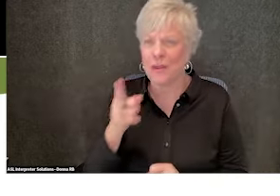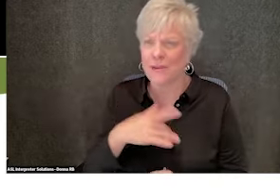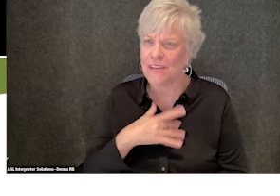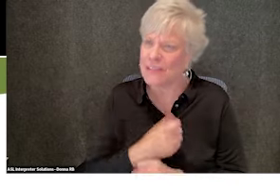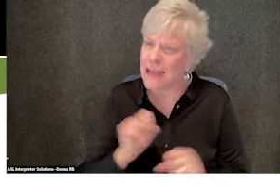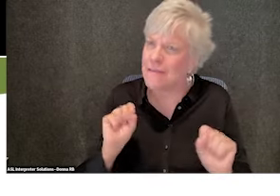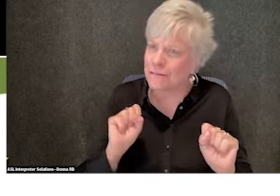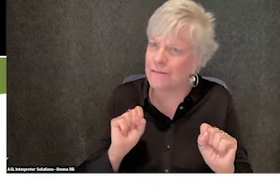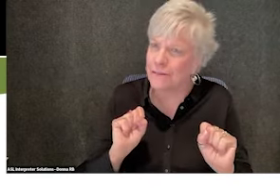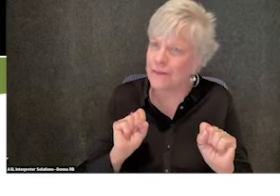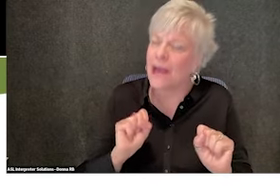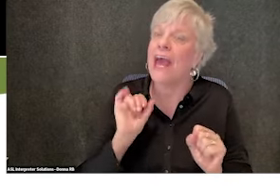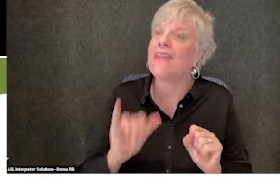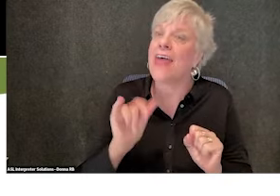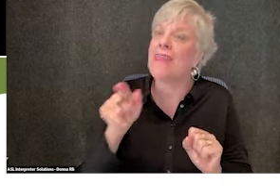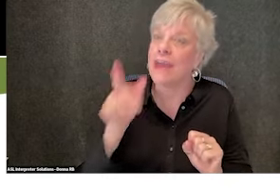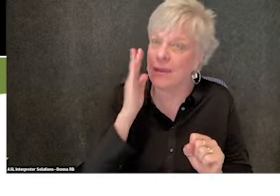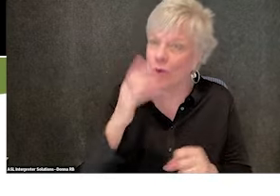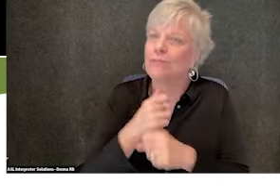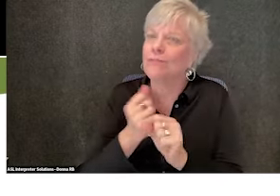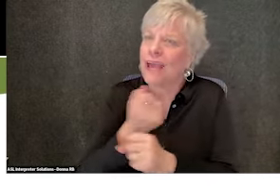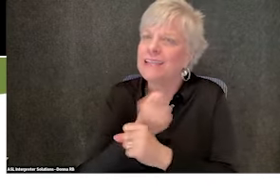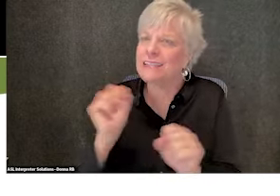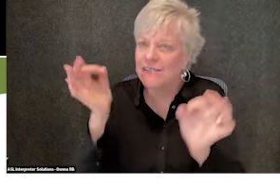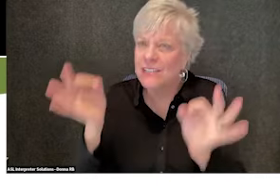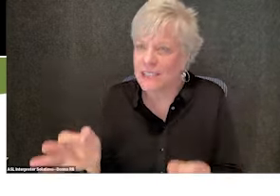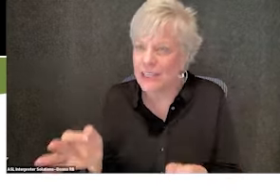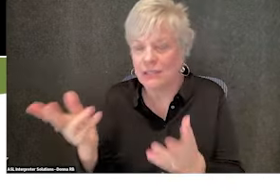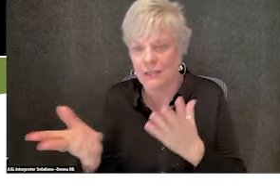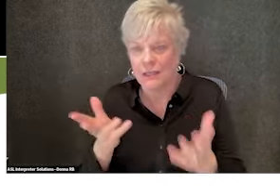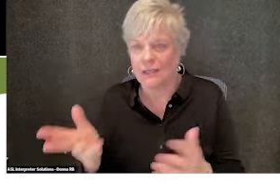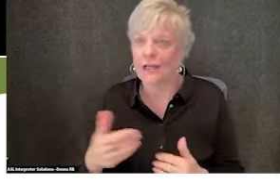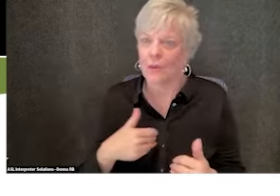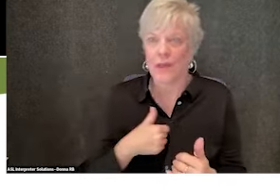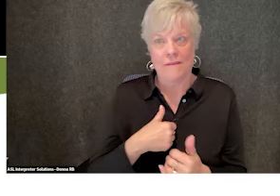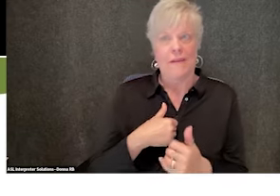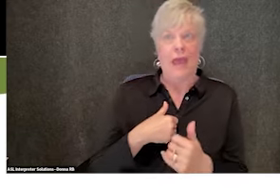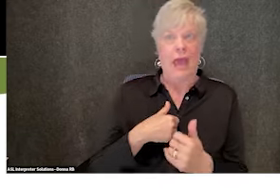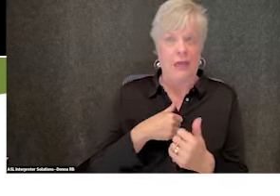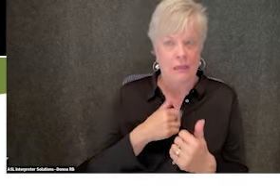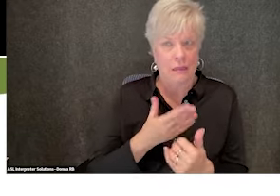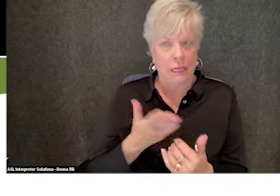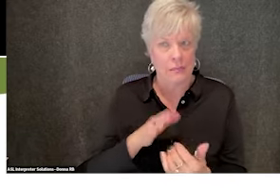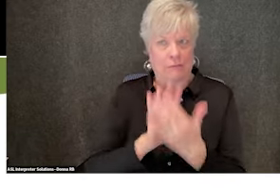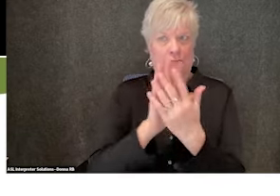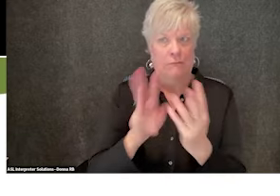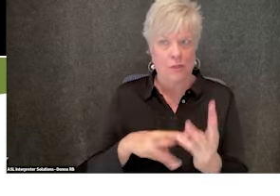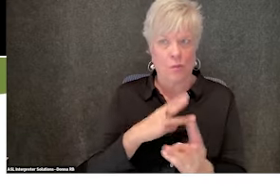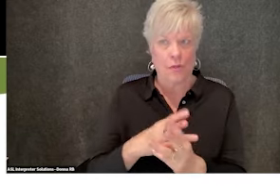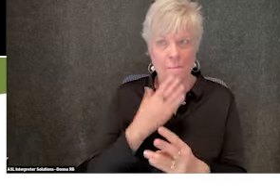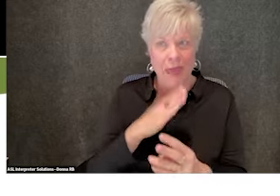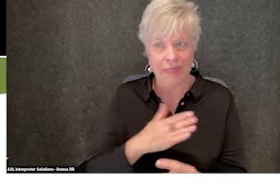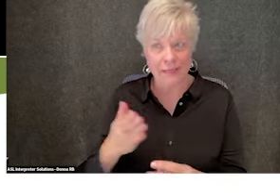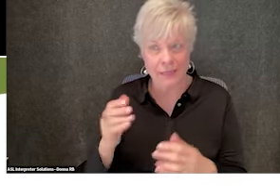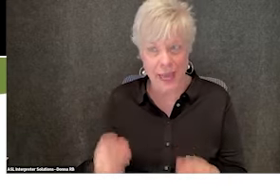preocupa que sí, que alguien se va a aprovechar de ellos, o de repente William va a estar en una situación